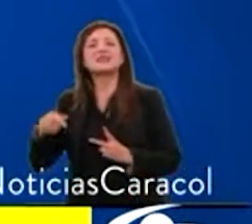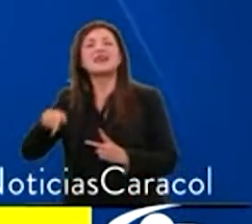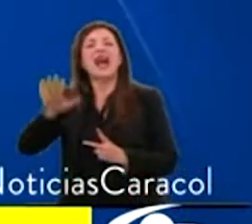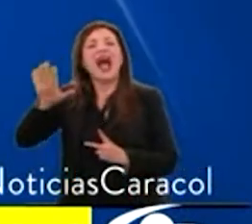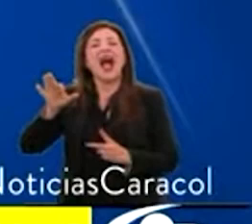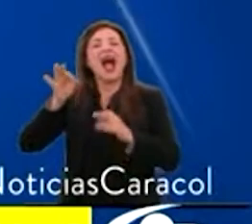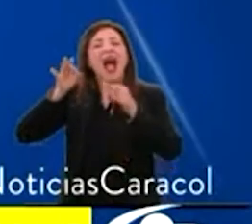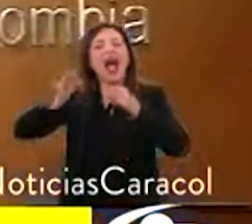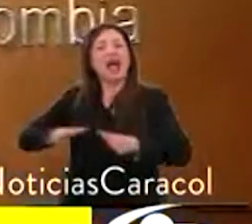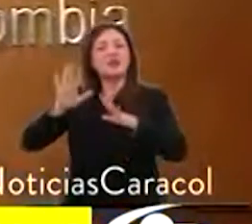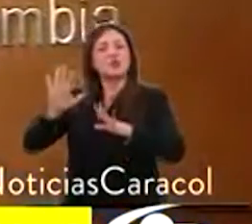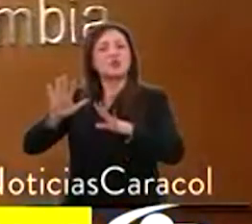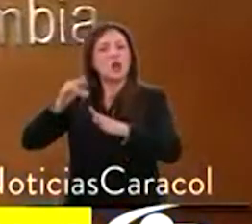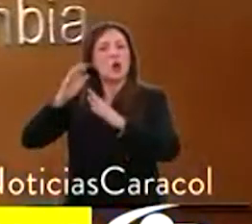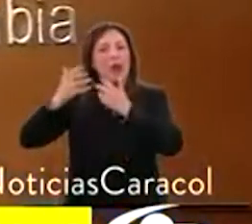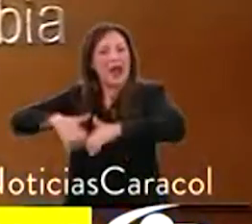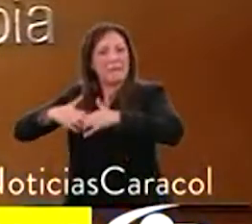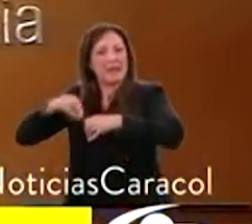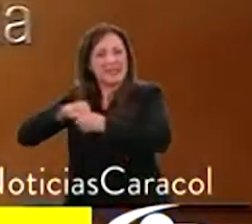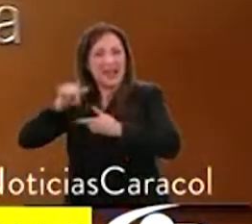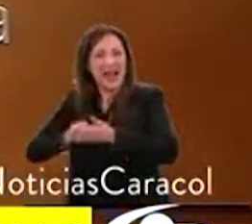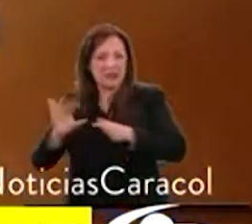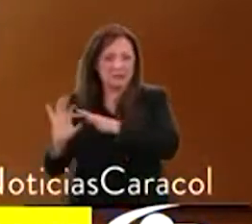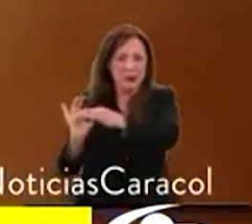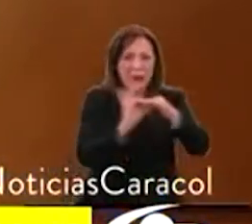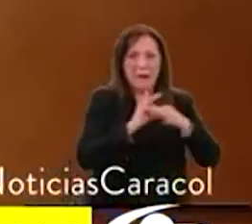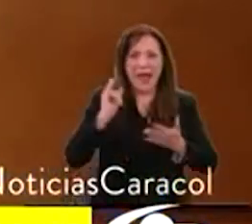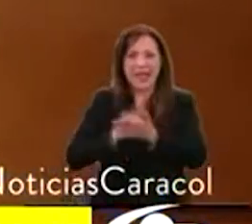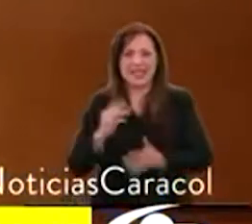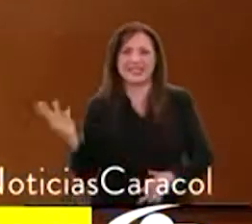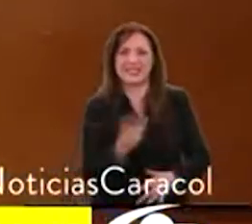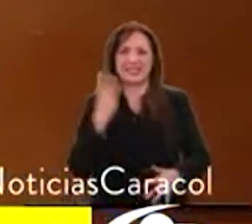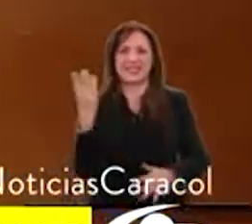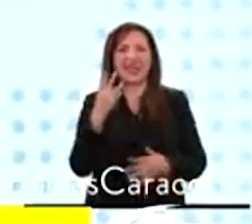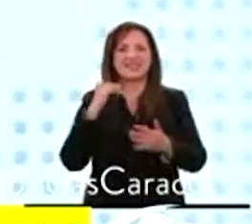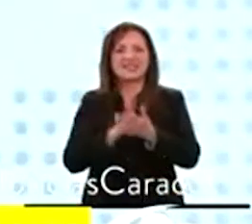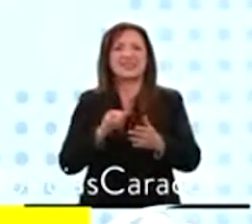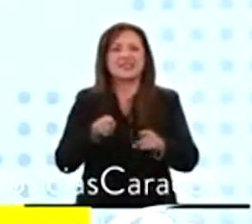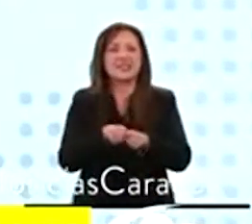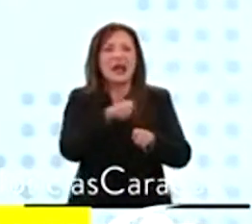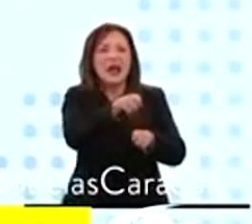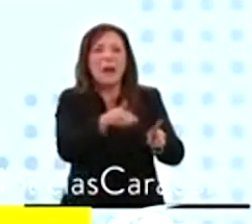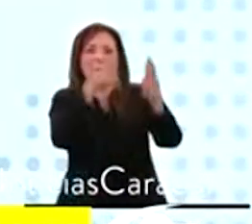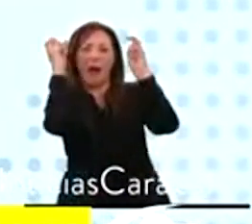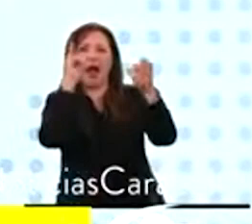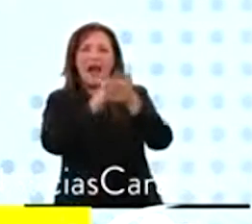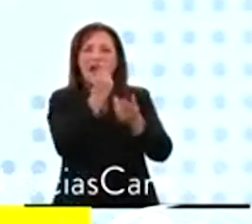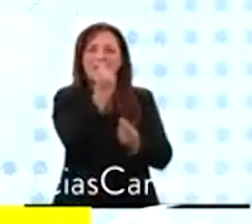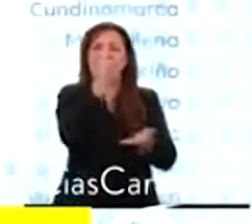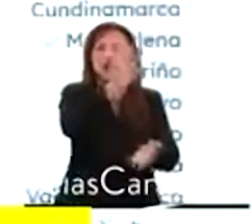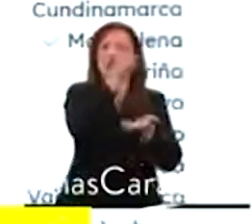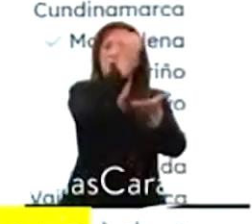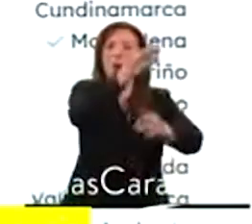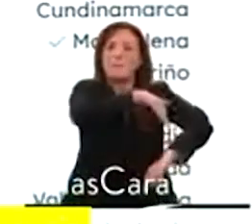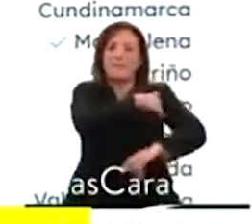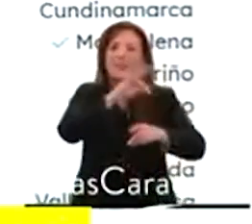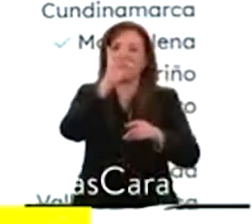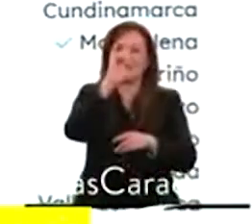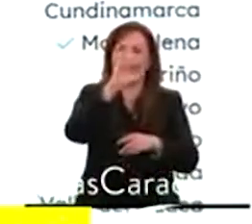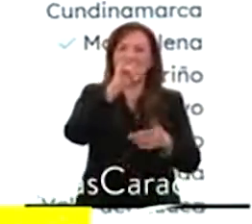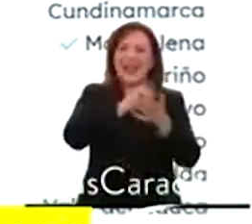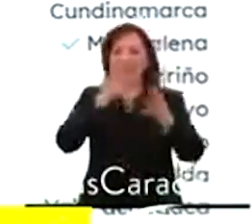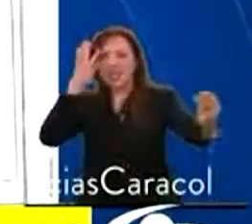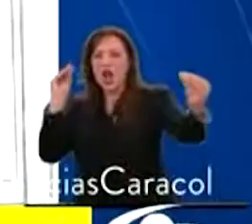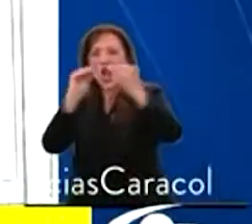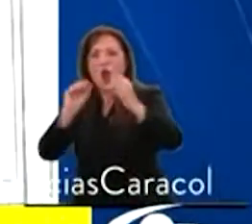seguros. Las tres personas capturadas en el escándalo por el desfalco al Ministerio de las TIC a través del contrato con Centros Poblados.